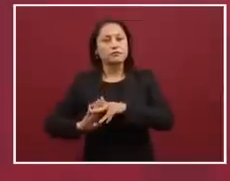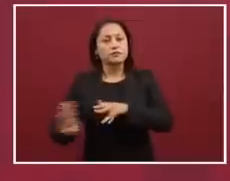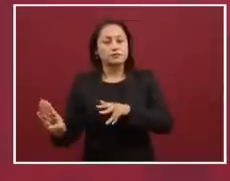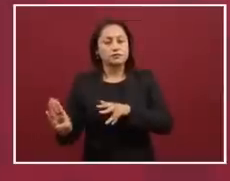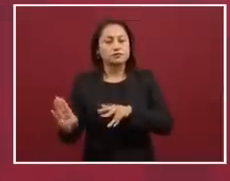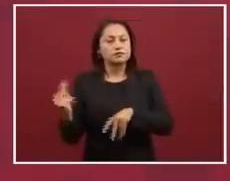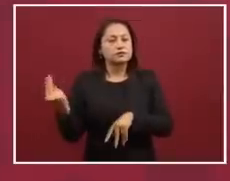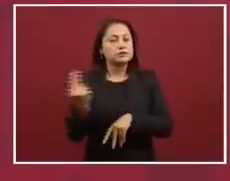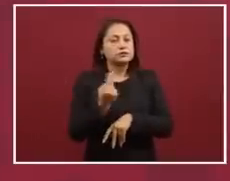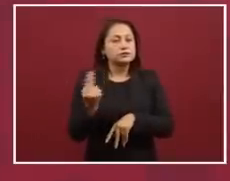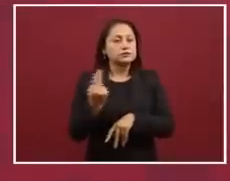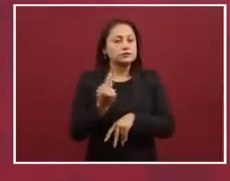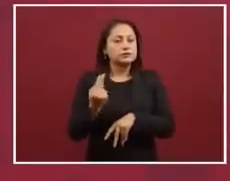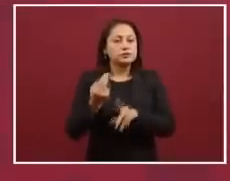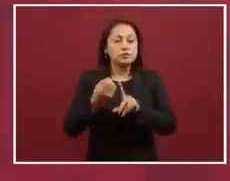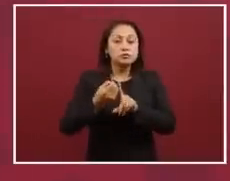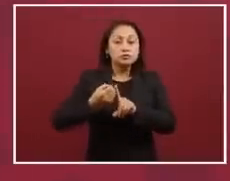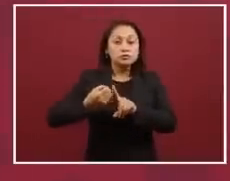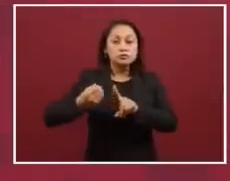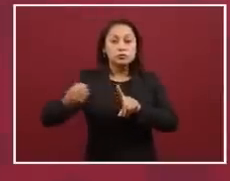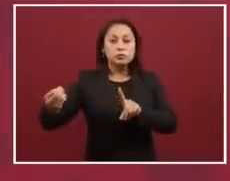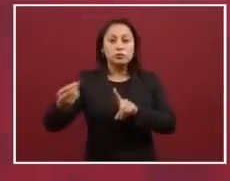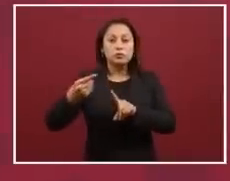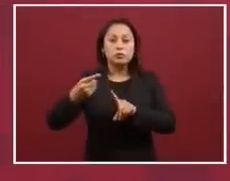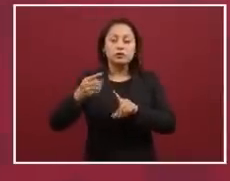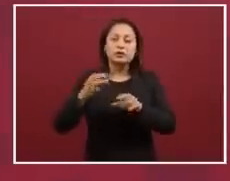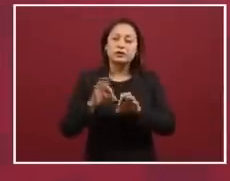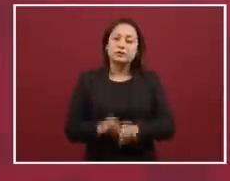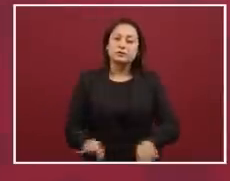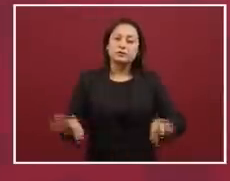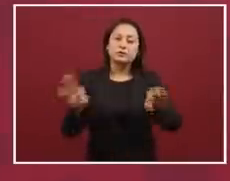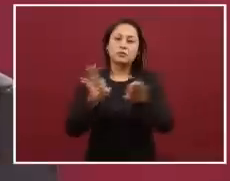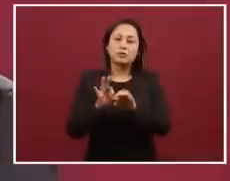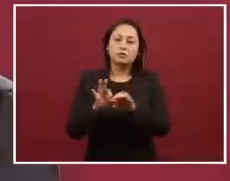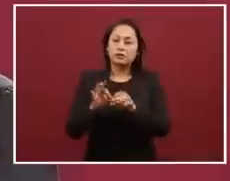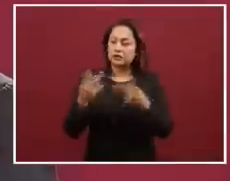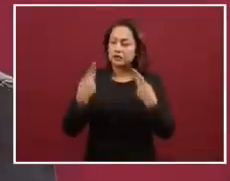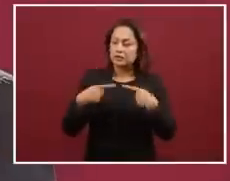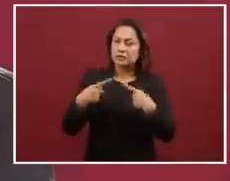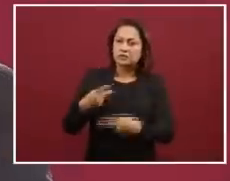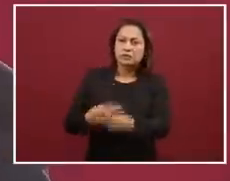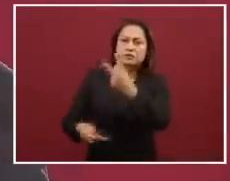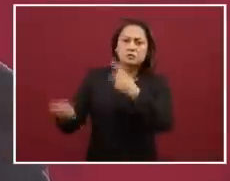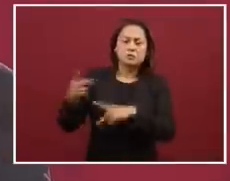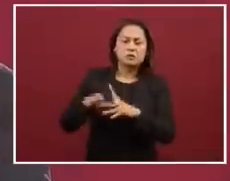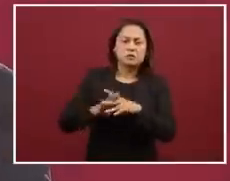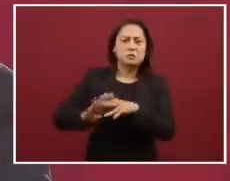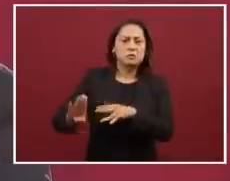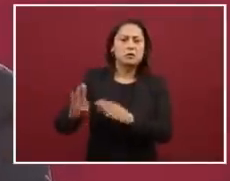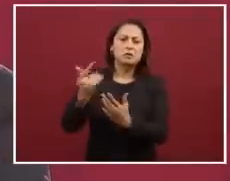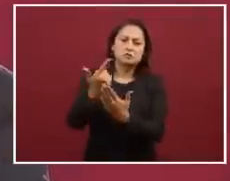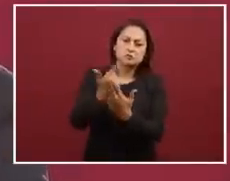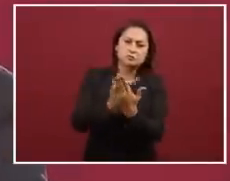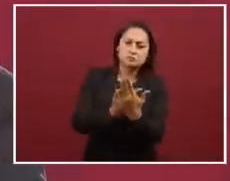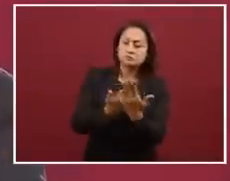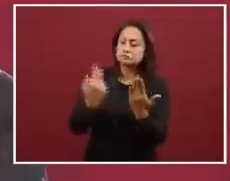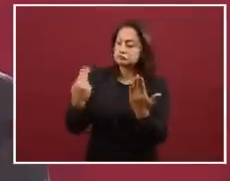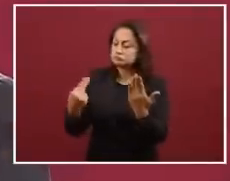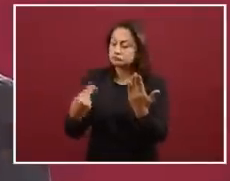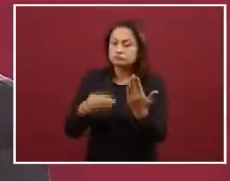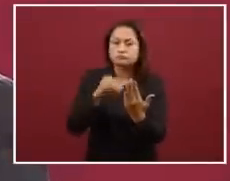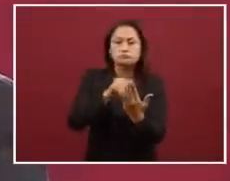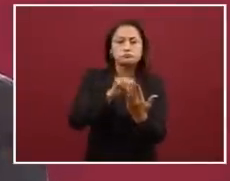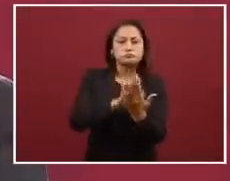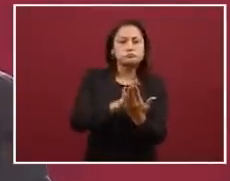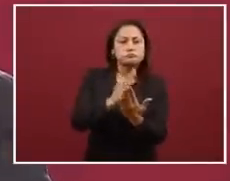que se refuerce el registro de quienes pasan por el país y por